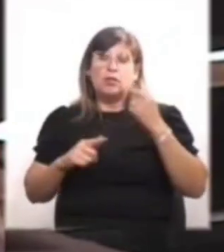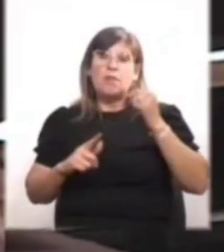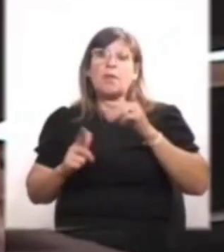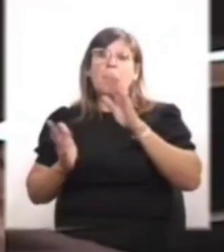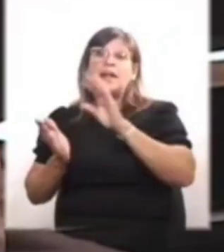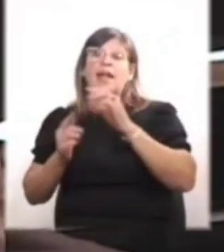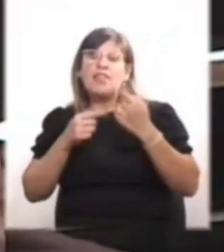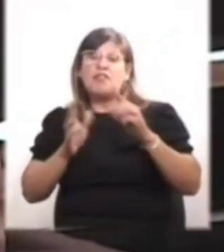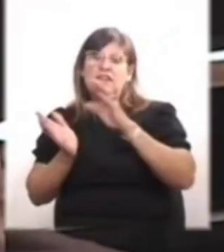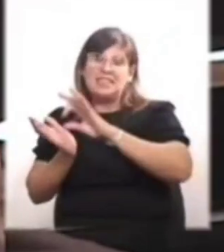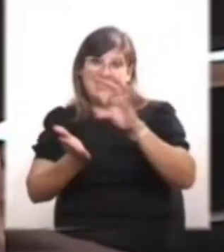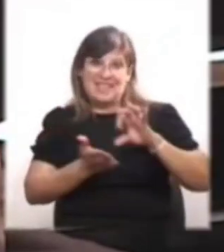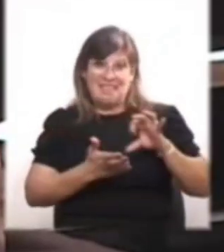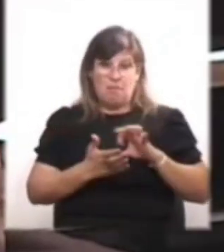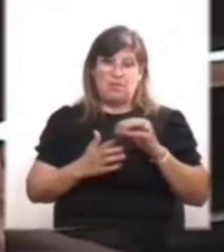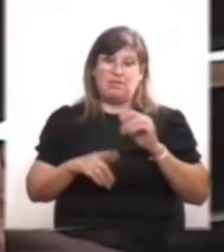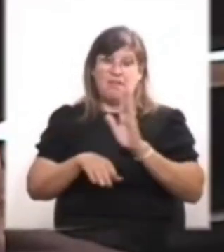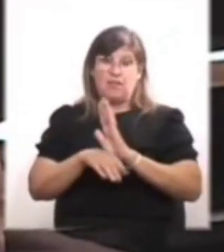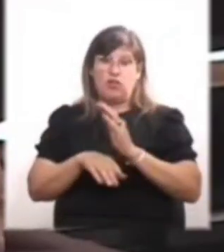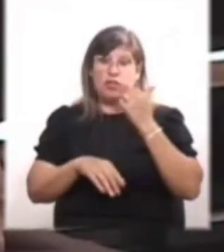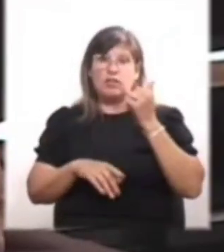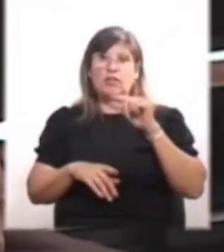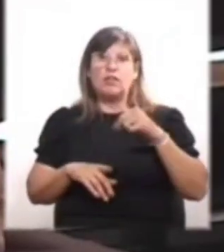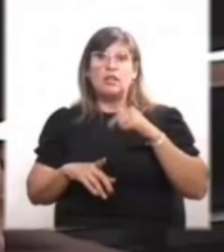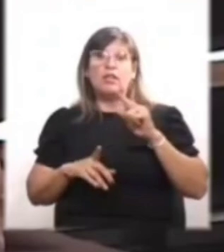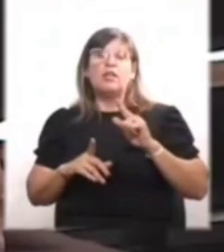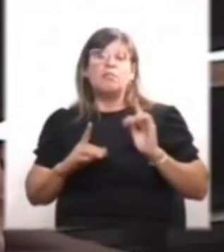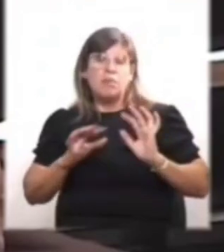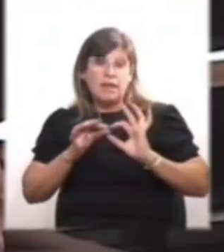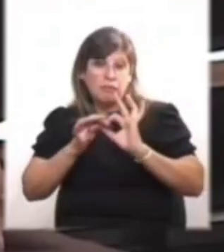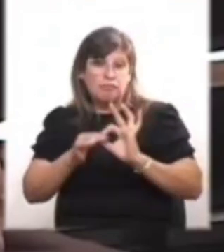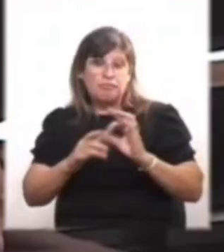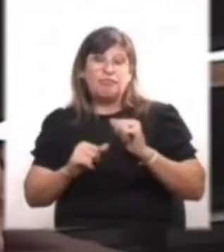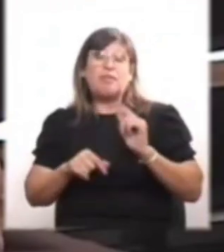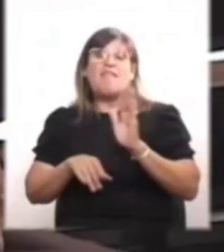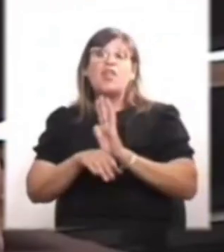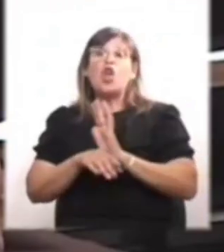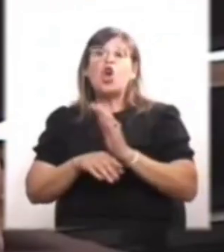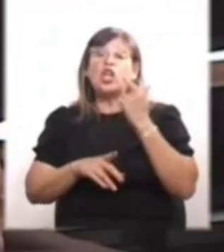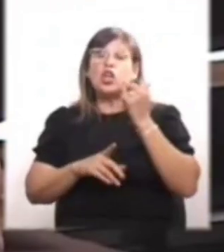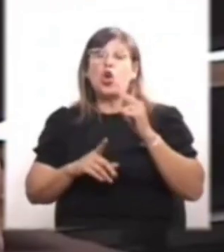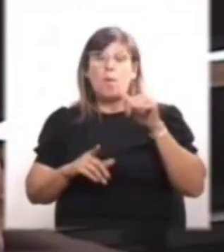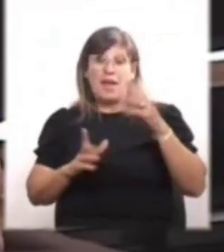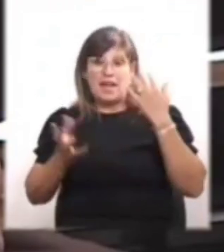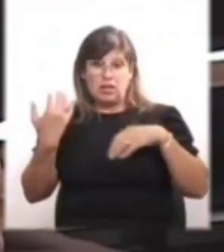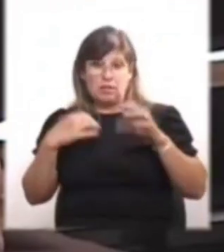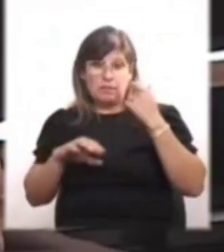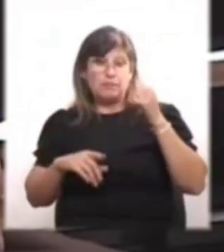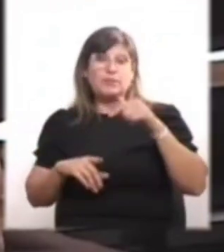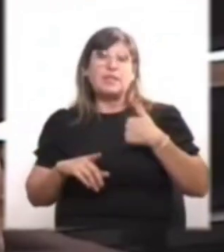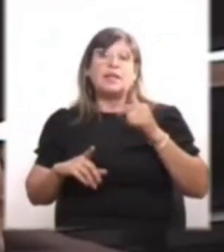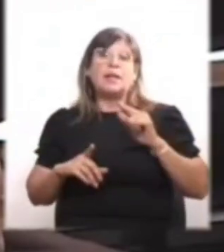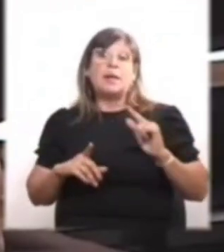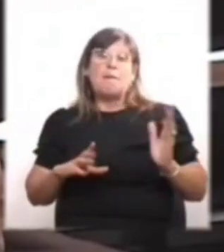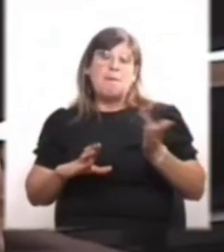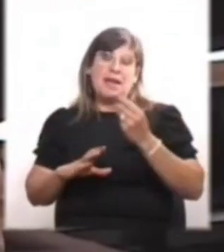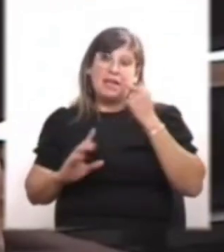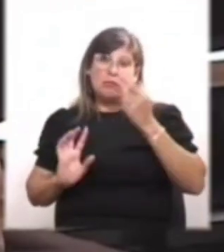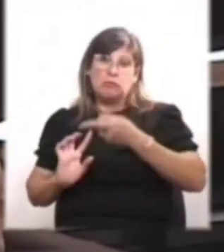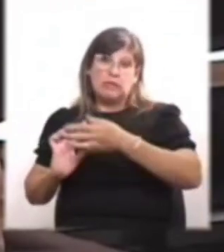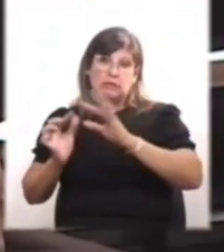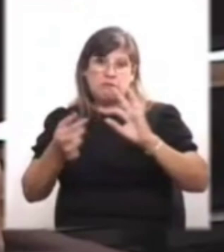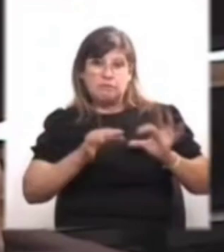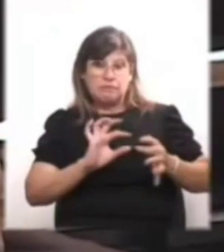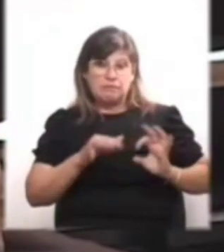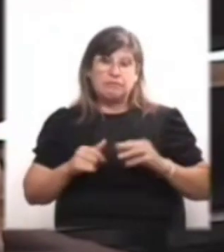ecosistemas. El monte natural como un corredor biológico para la fauna y el monte natural como un gran ecosistema que permite